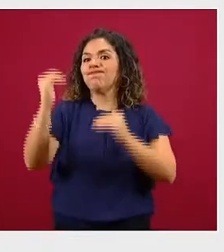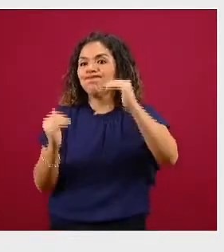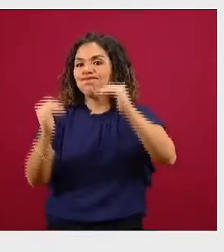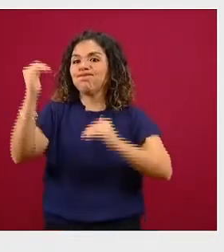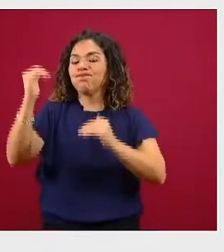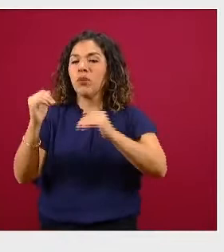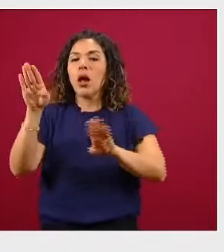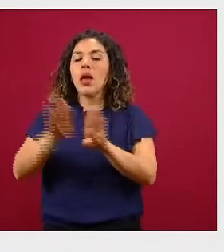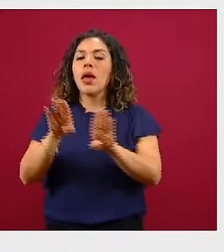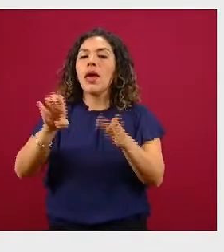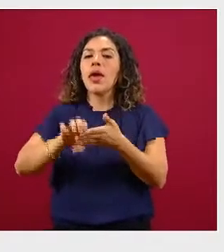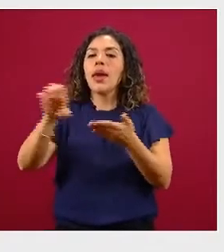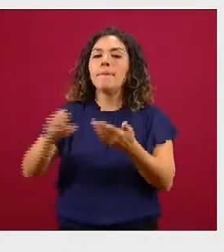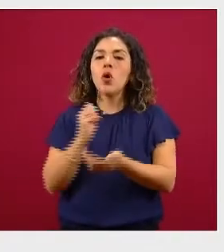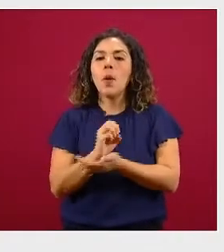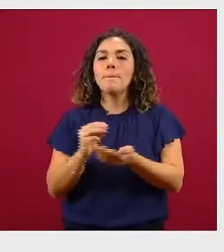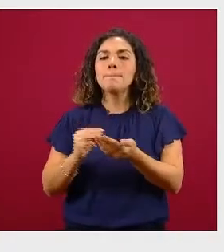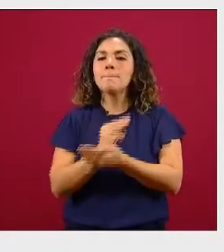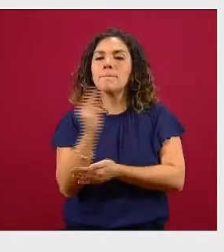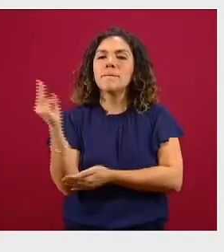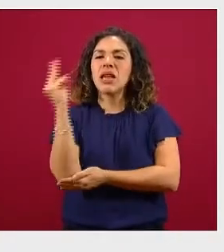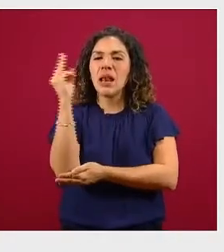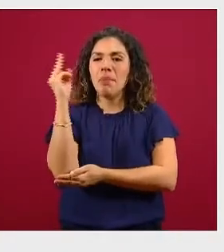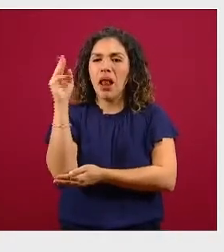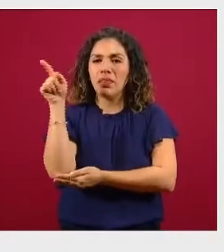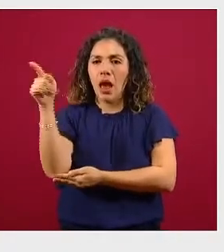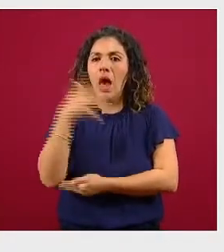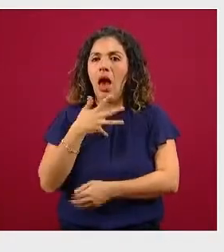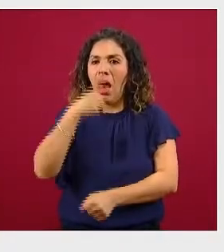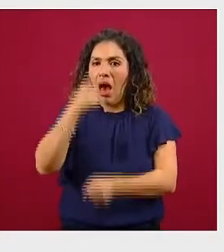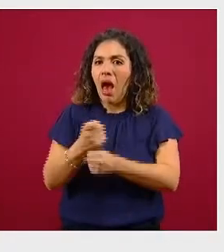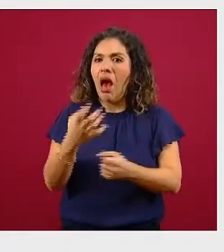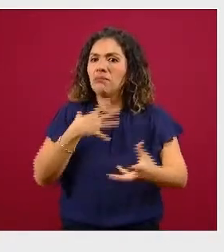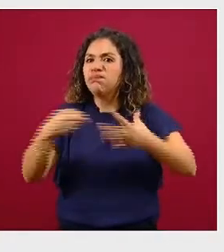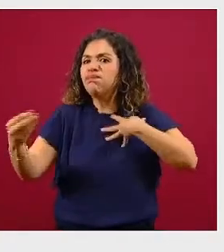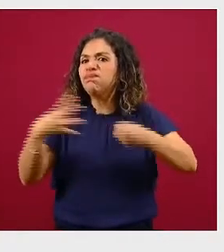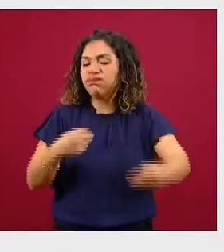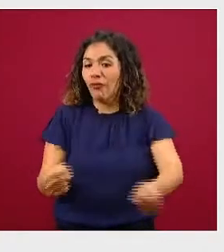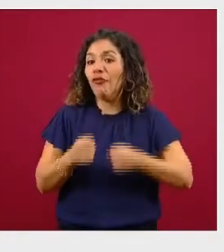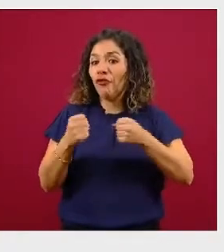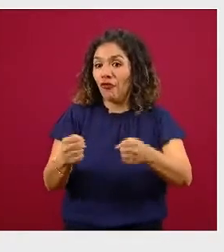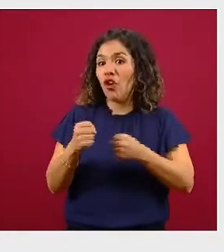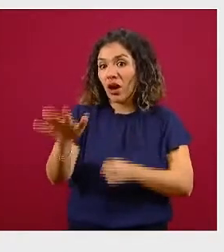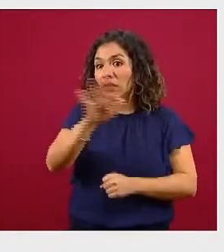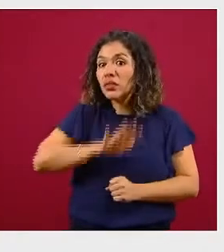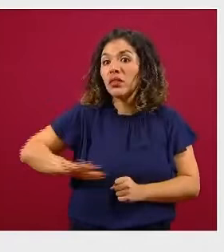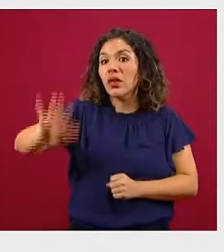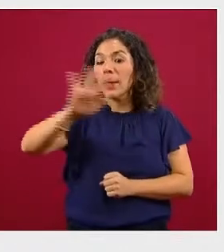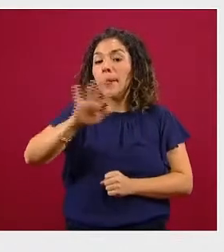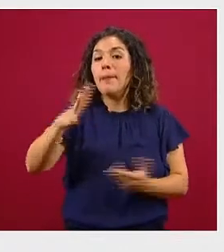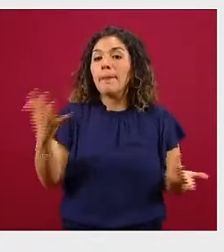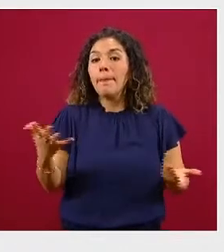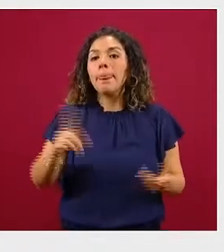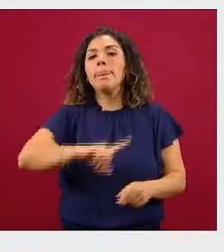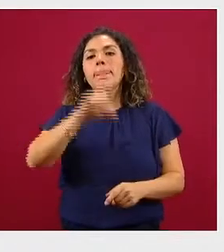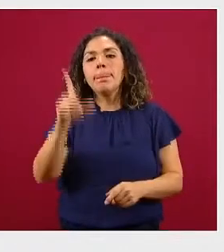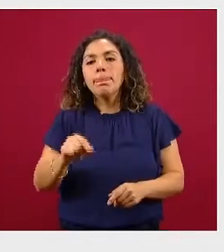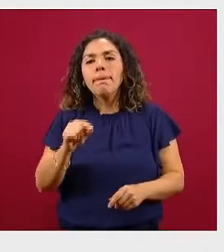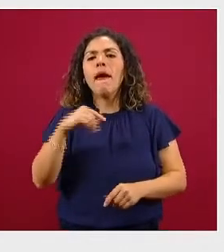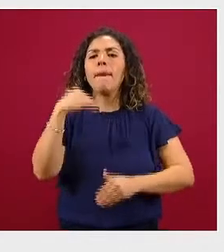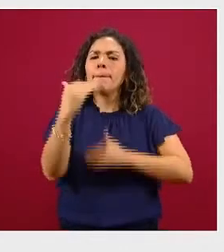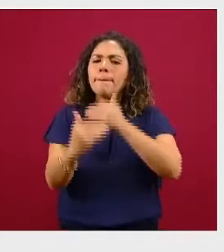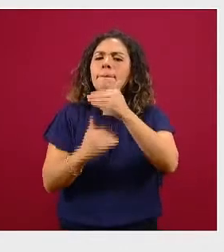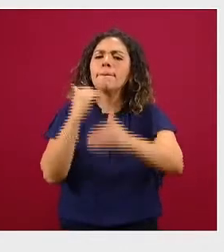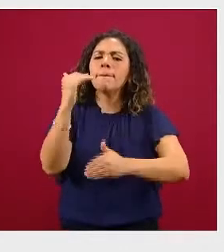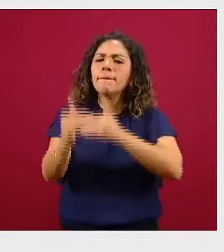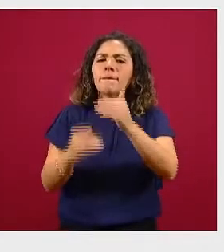en Milpalpa, por ejemplo, e intensidades importantes en todas las demás demarcaciones. Y en medida que va avanzando el